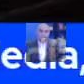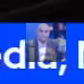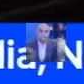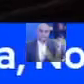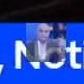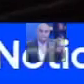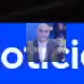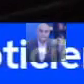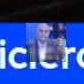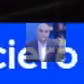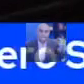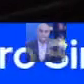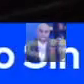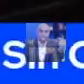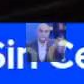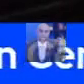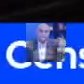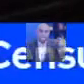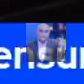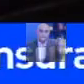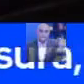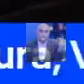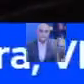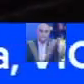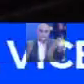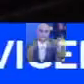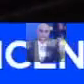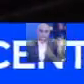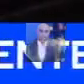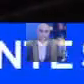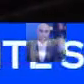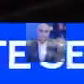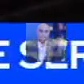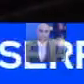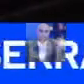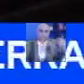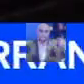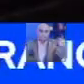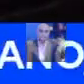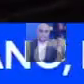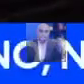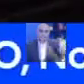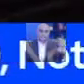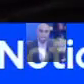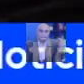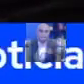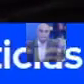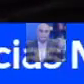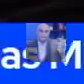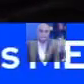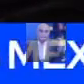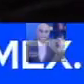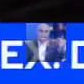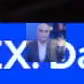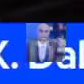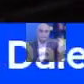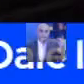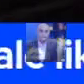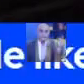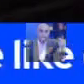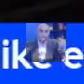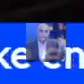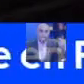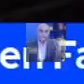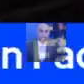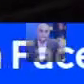y comentarios a favor y en contra de Jorge Ramos, de Arturo Sarucán, incluso de Lili Telles, él está